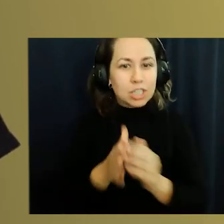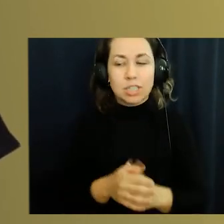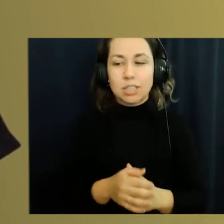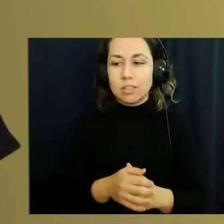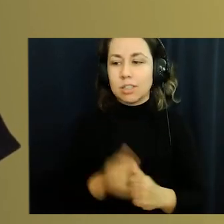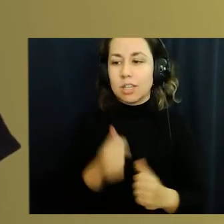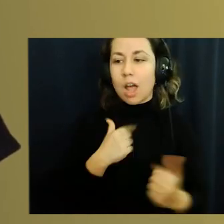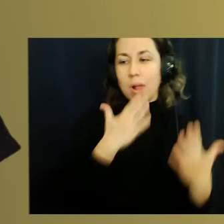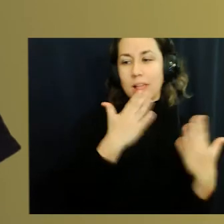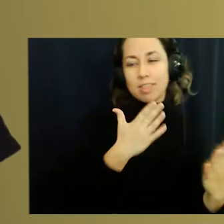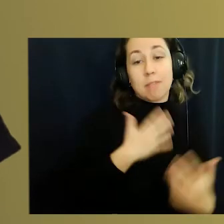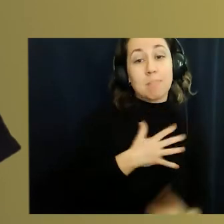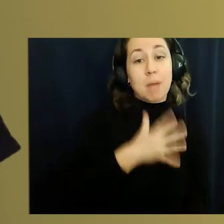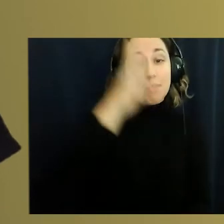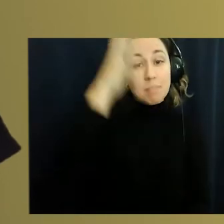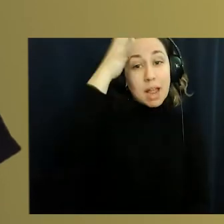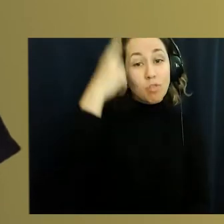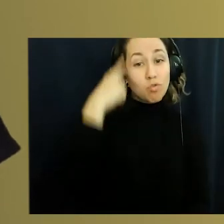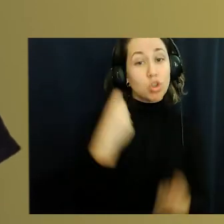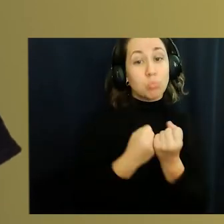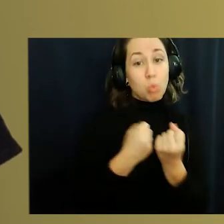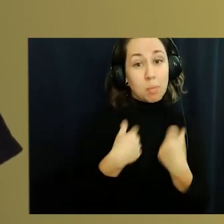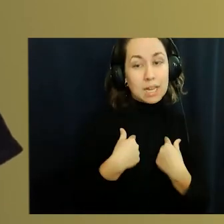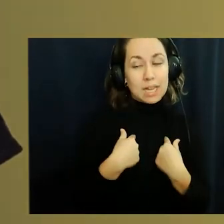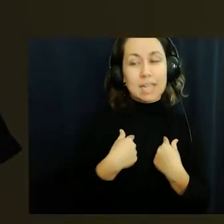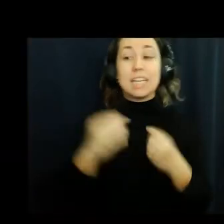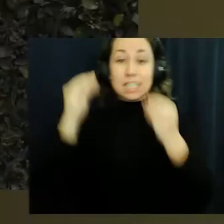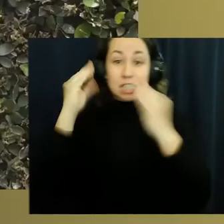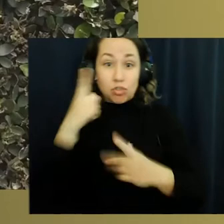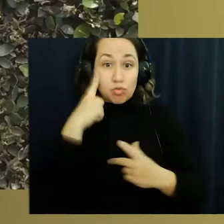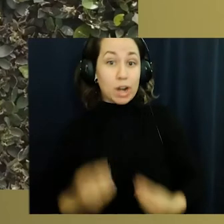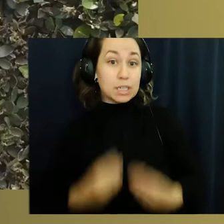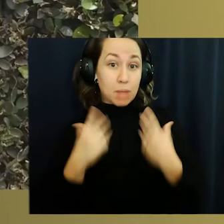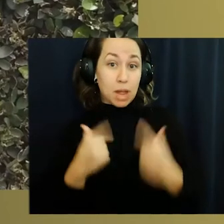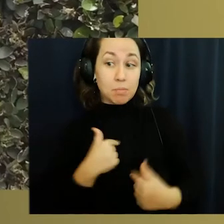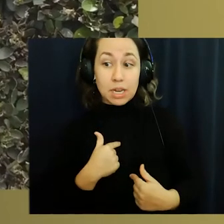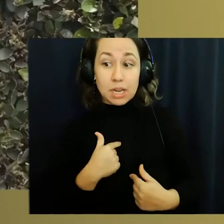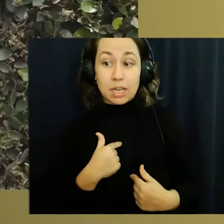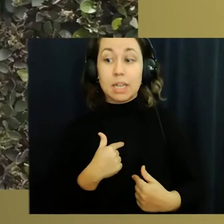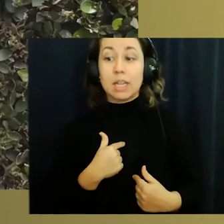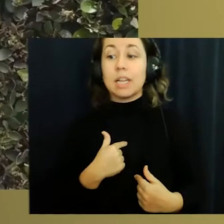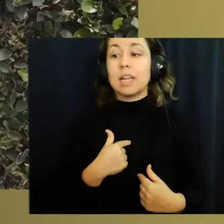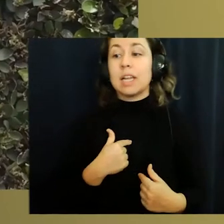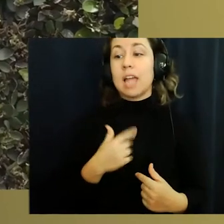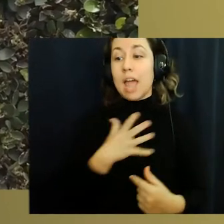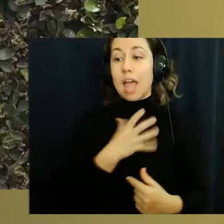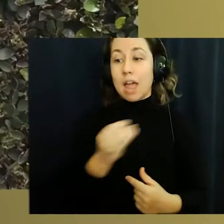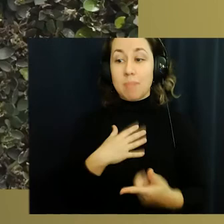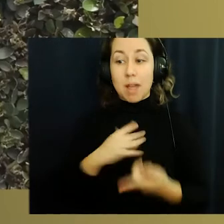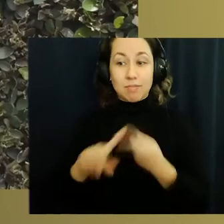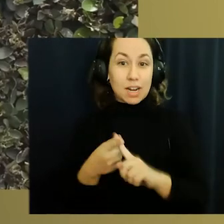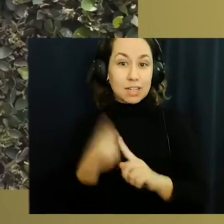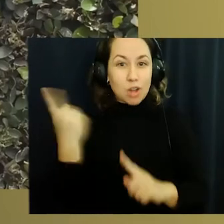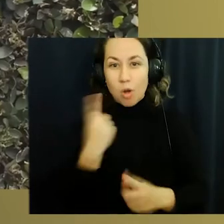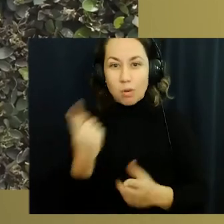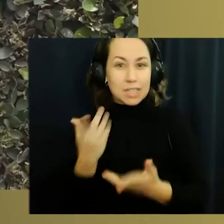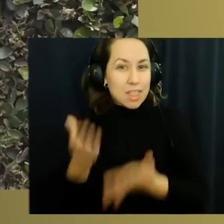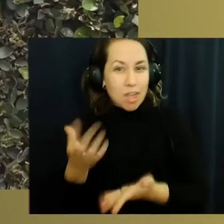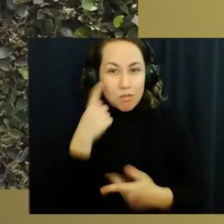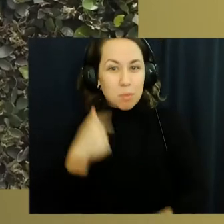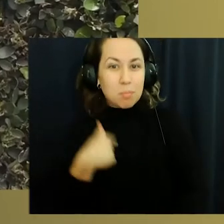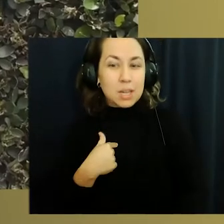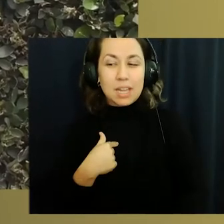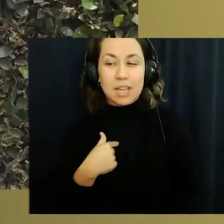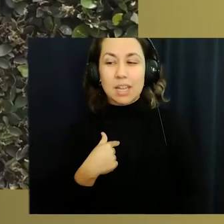ser parte de una comunidad para seguir con mis pasiones. Quiero agradecer a mis padres por apoyarme, mis amigos por inspirarme y